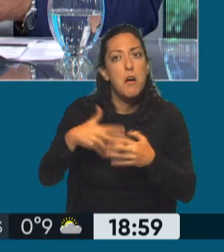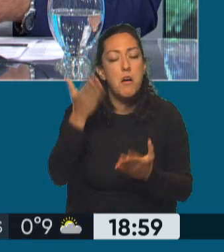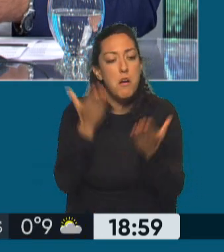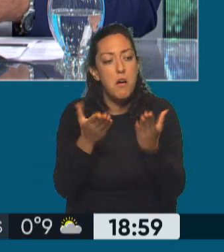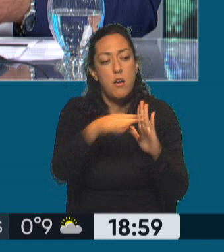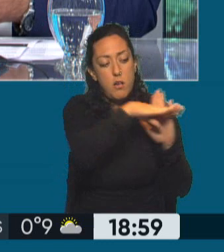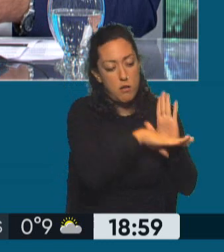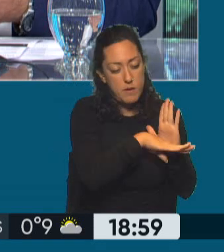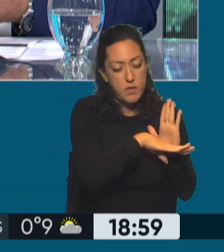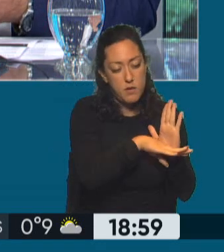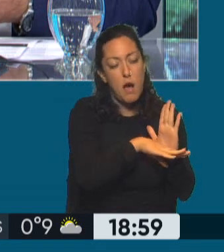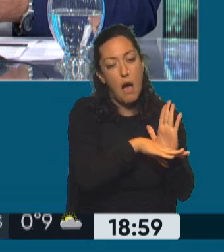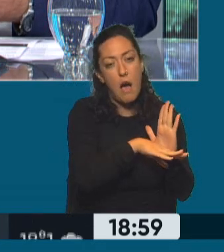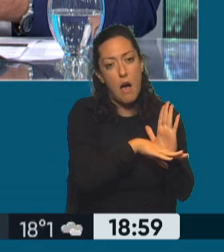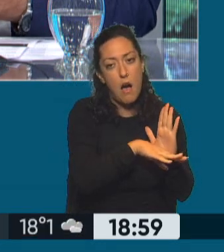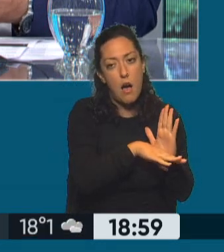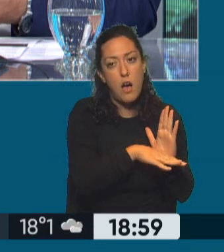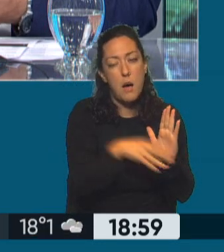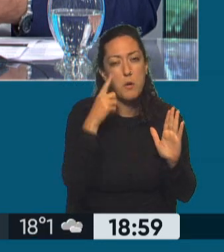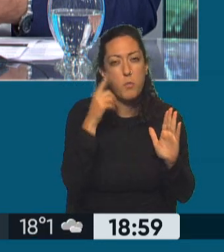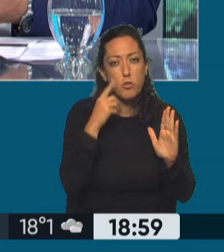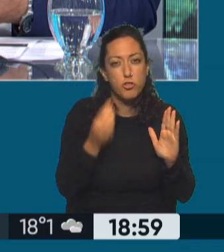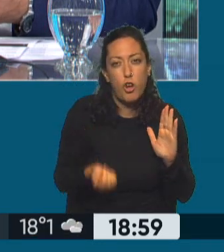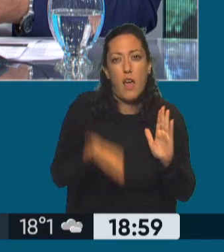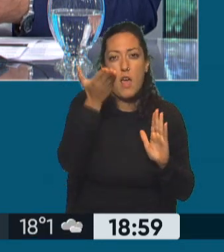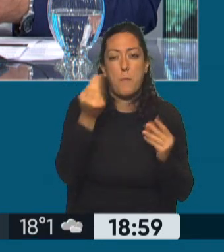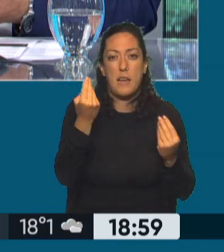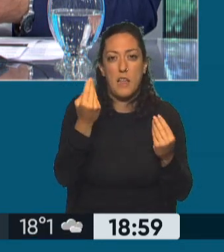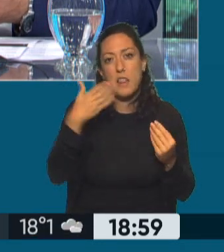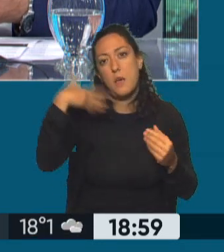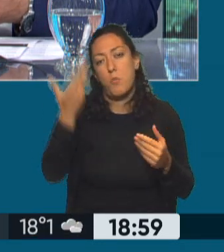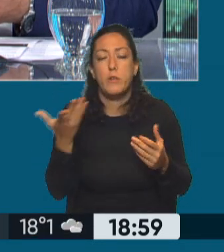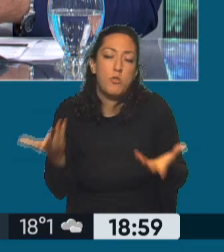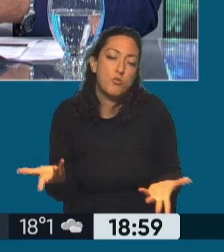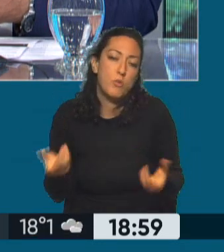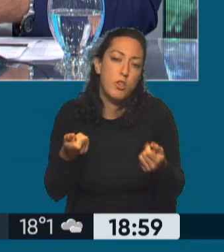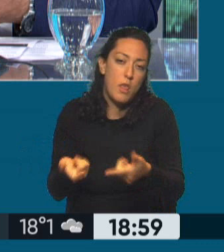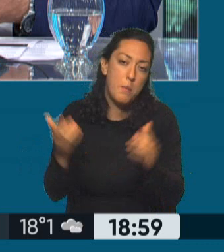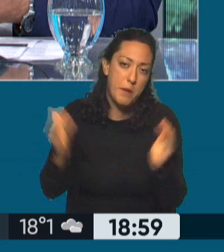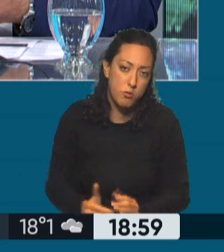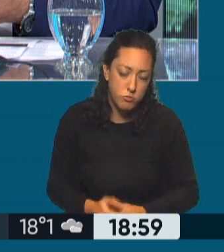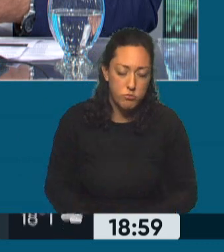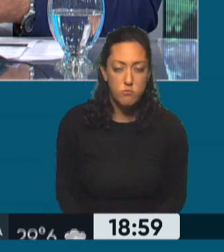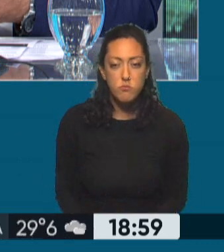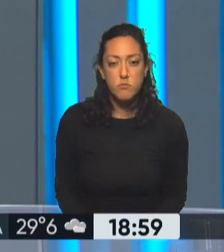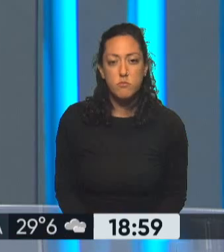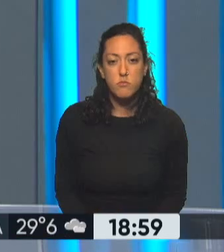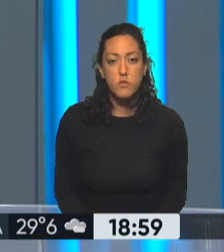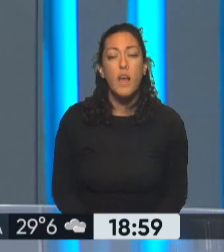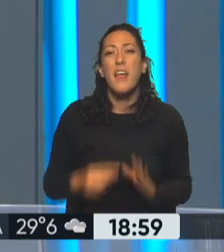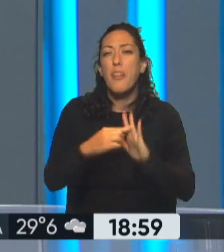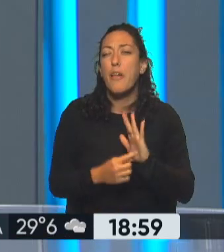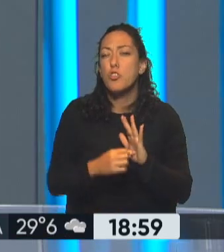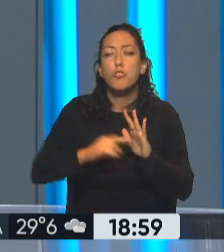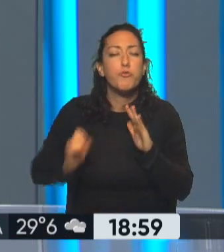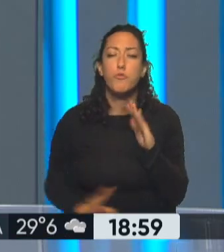la normativa, tiran la gorra lejos para después obtener un número Hay un, menor, dato que ¿no? es, un dato que es fundamental en toda esta historia. ¿En